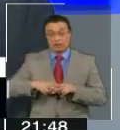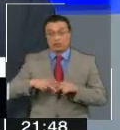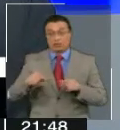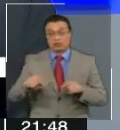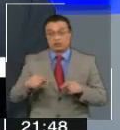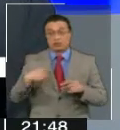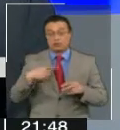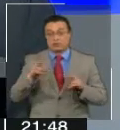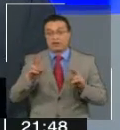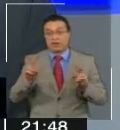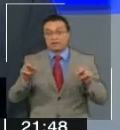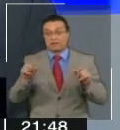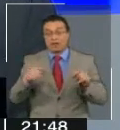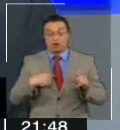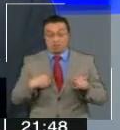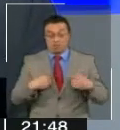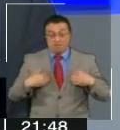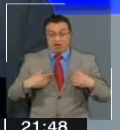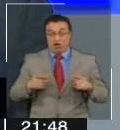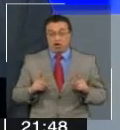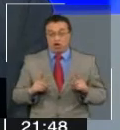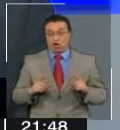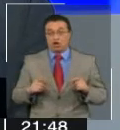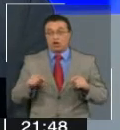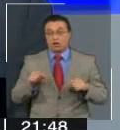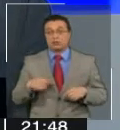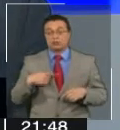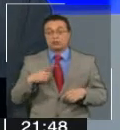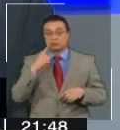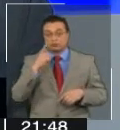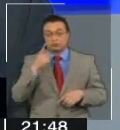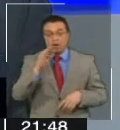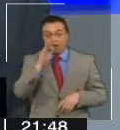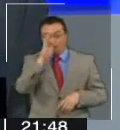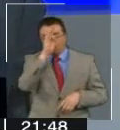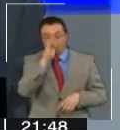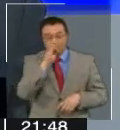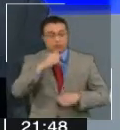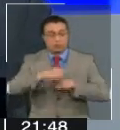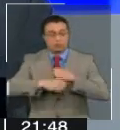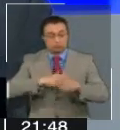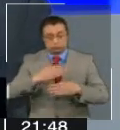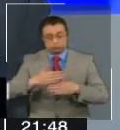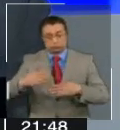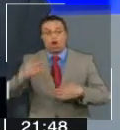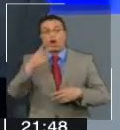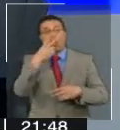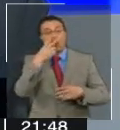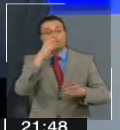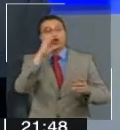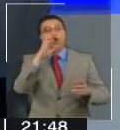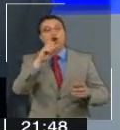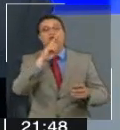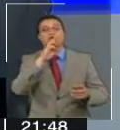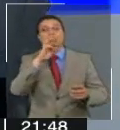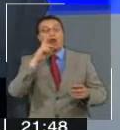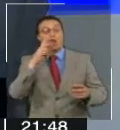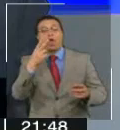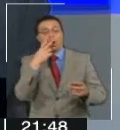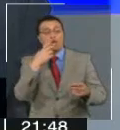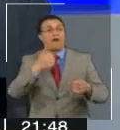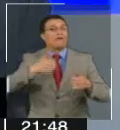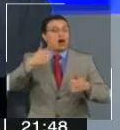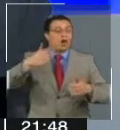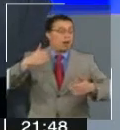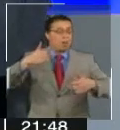meter en un tema que no es propiamente mío, el Contralor era un funcionario de carrera, conocía la Contraloría, sabía las virtudes y defectos que cada uno